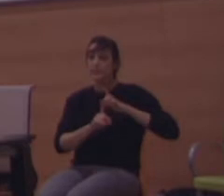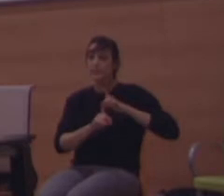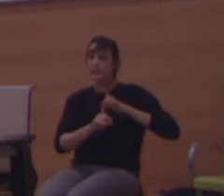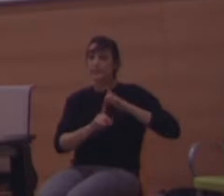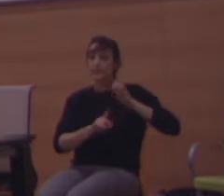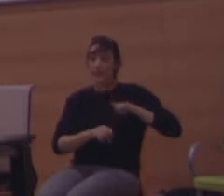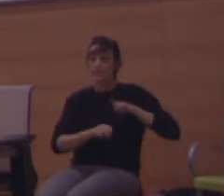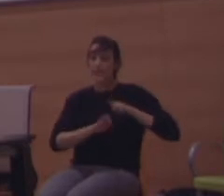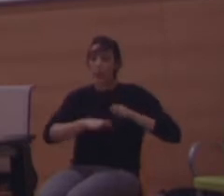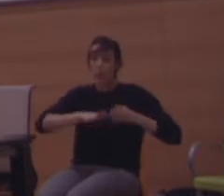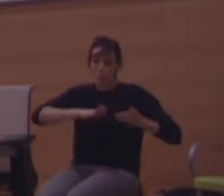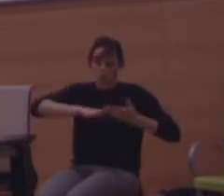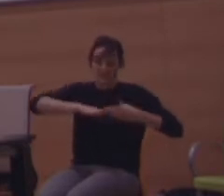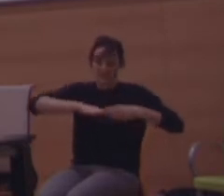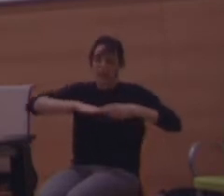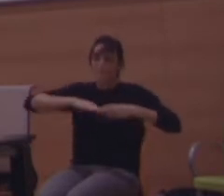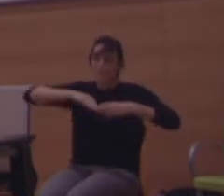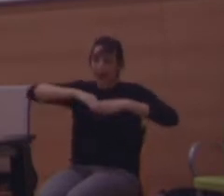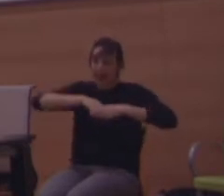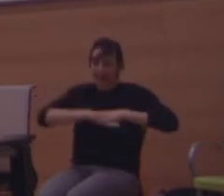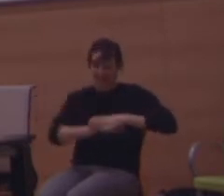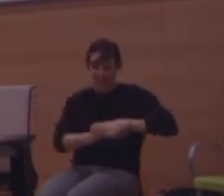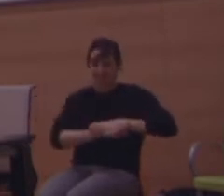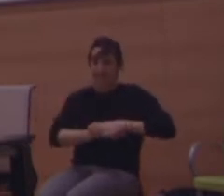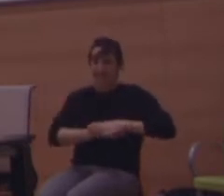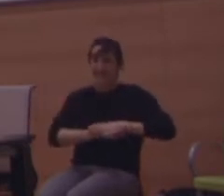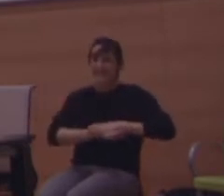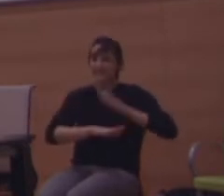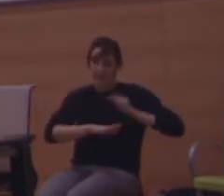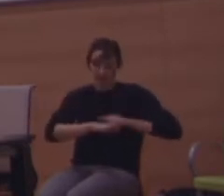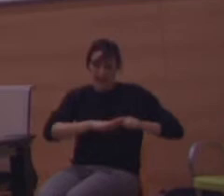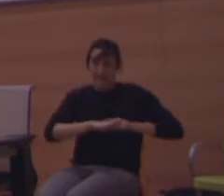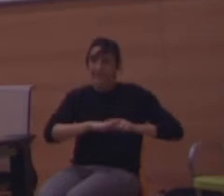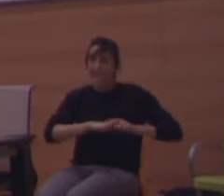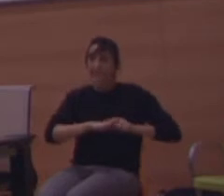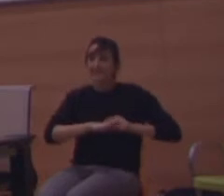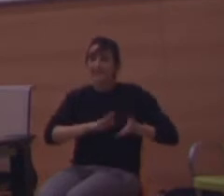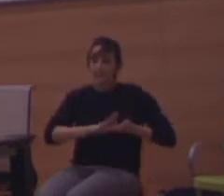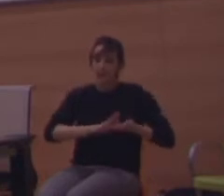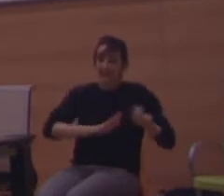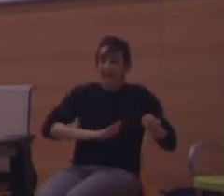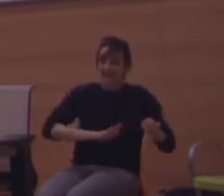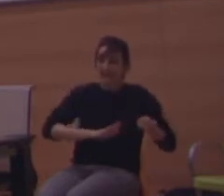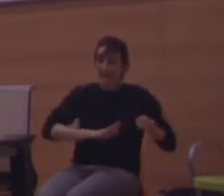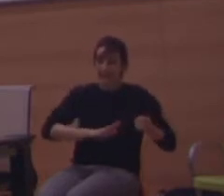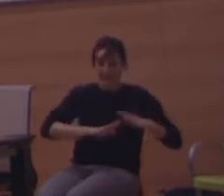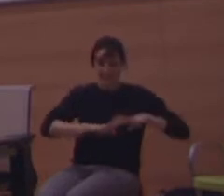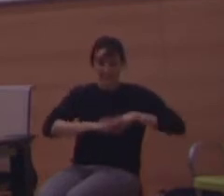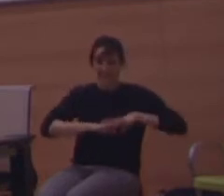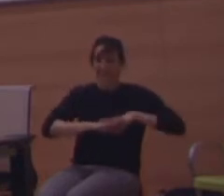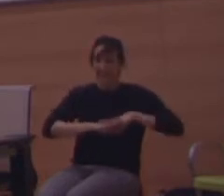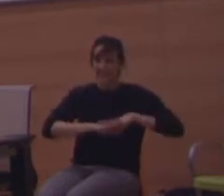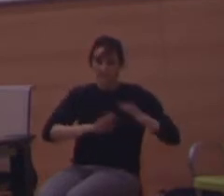tienen plantillas modulares e incluso llevan plantillas con celdas que se pueden quitar esas celdas para